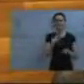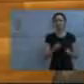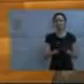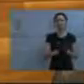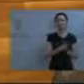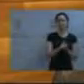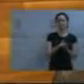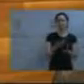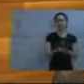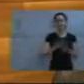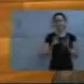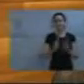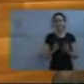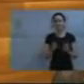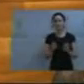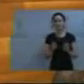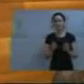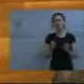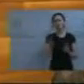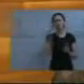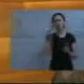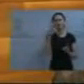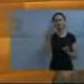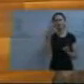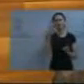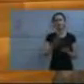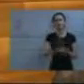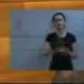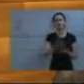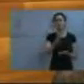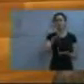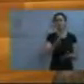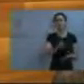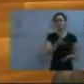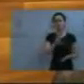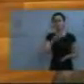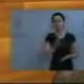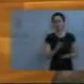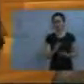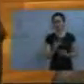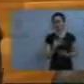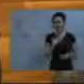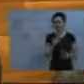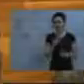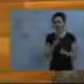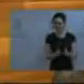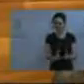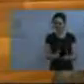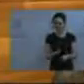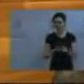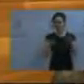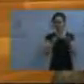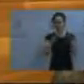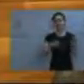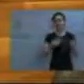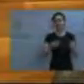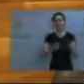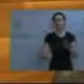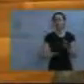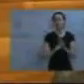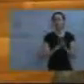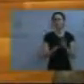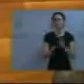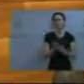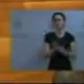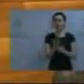esos lotes tan cuantiosos en euros, el 3%, el 5%? Hay muchas empresas capacitadas para presentar esa fianza. Y